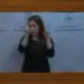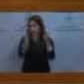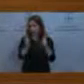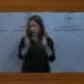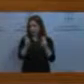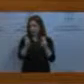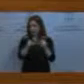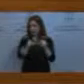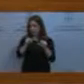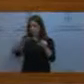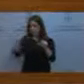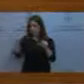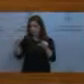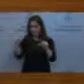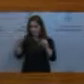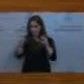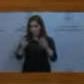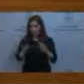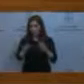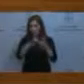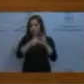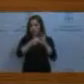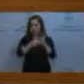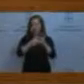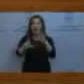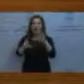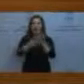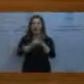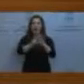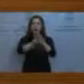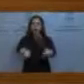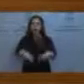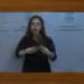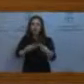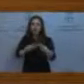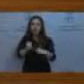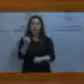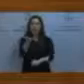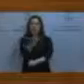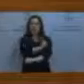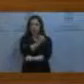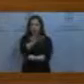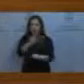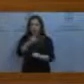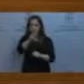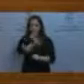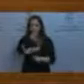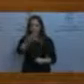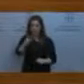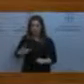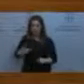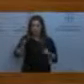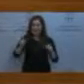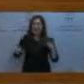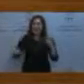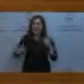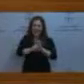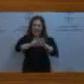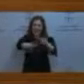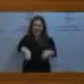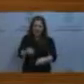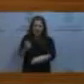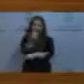precedido, de este, sobre la ley de la reforma del registro civil. Oiga, es que la ley de reforma del registro civil